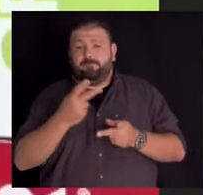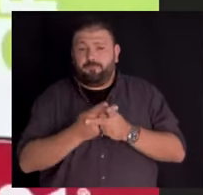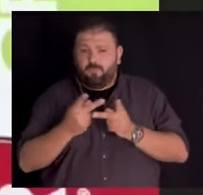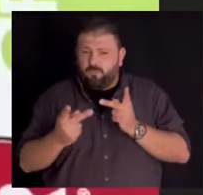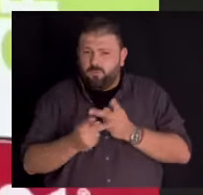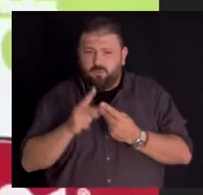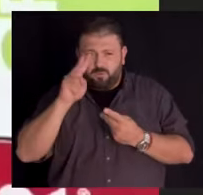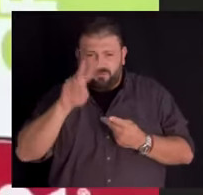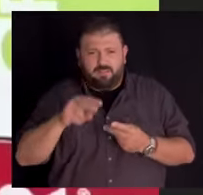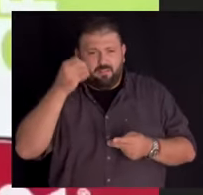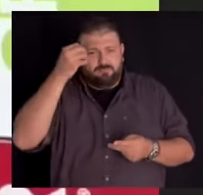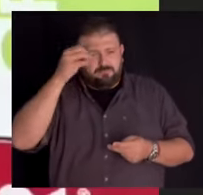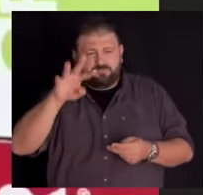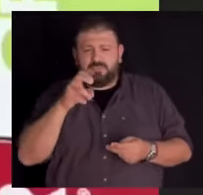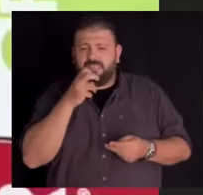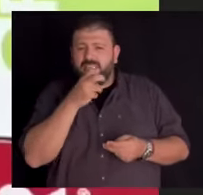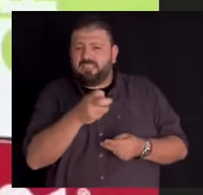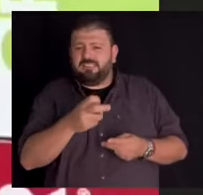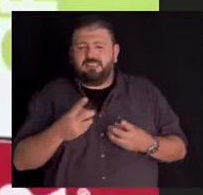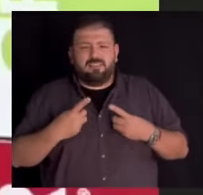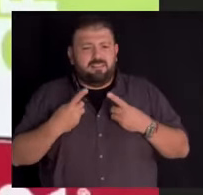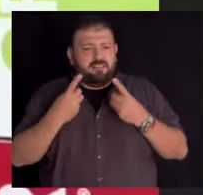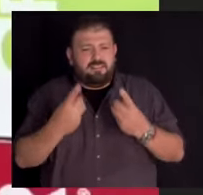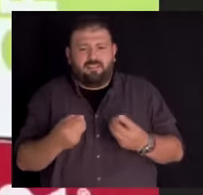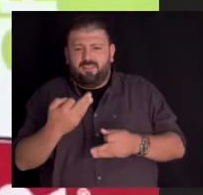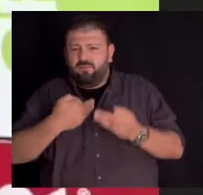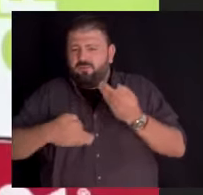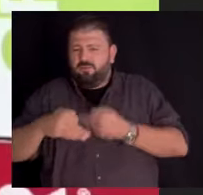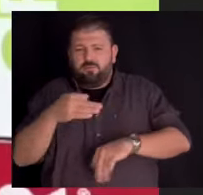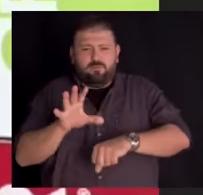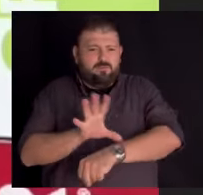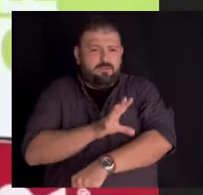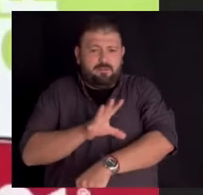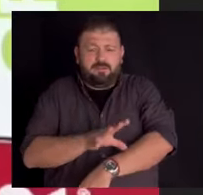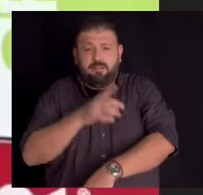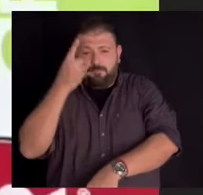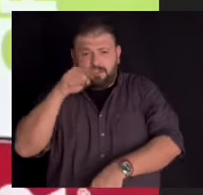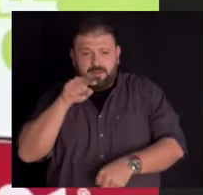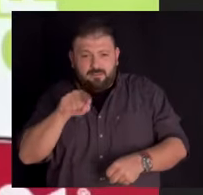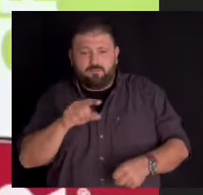una herramienta para darte esa energía que requieres, para darte